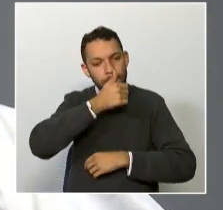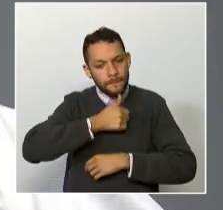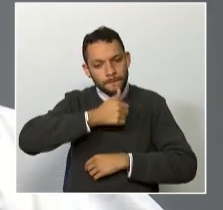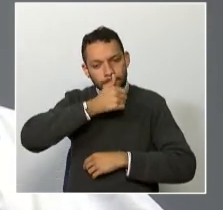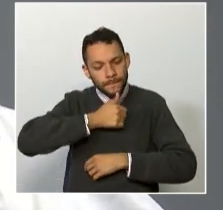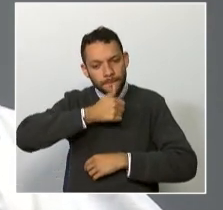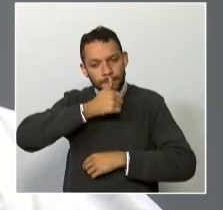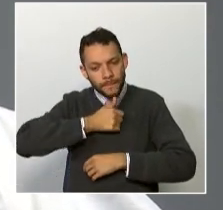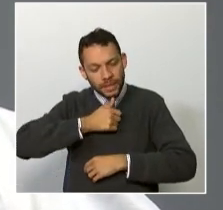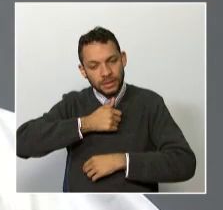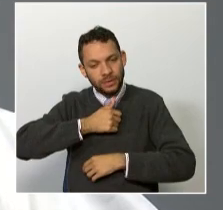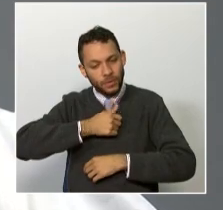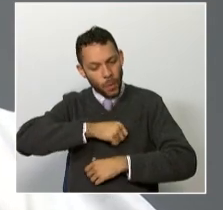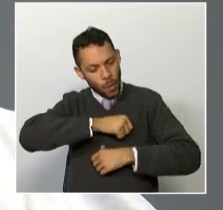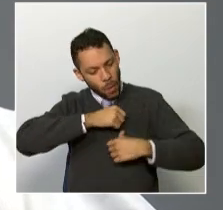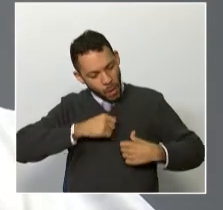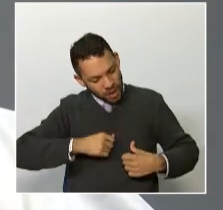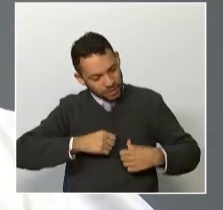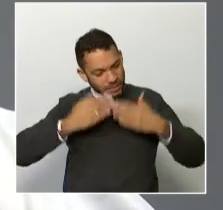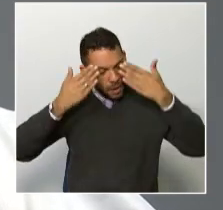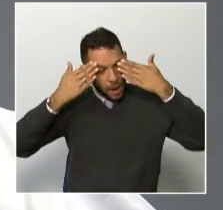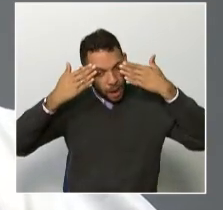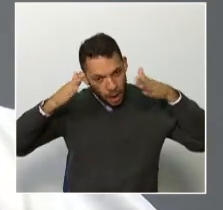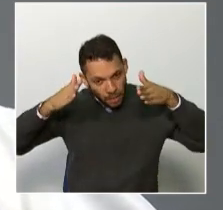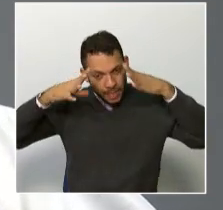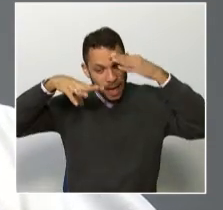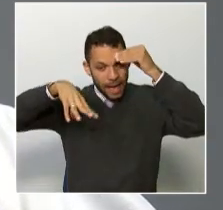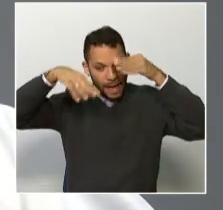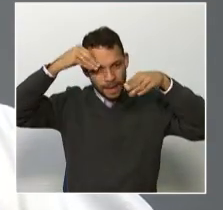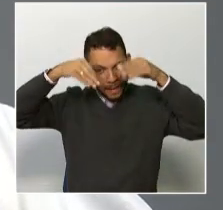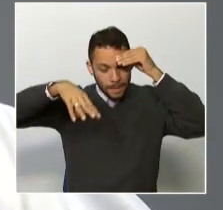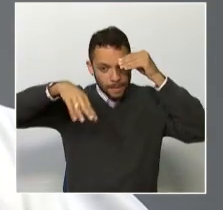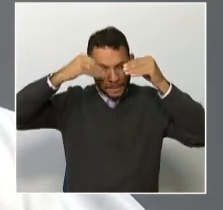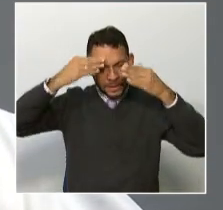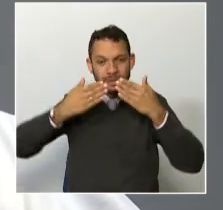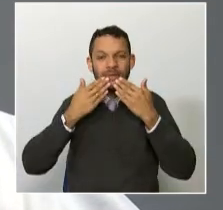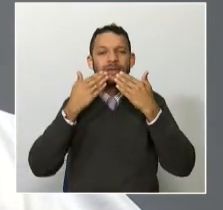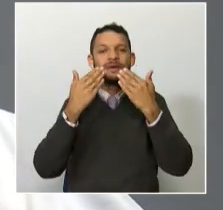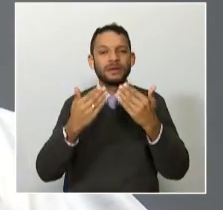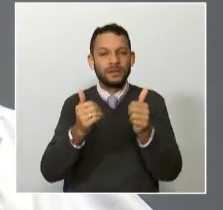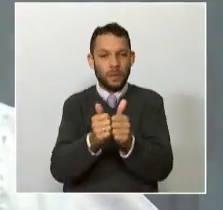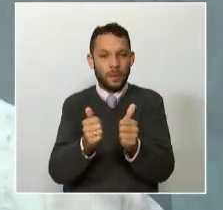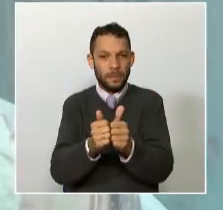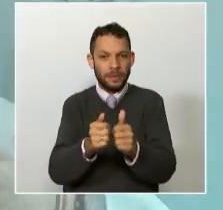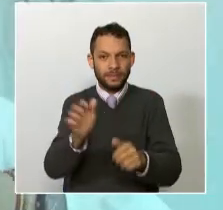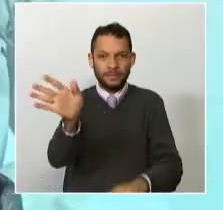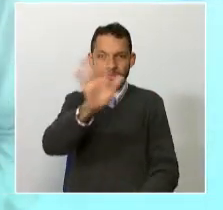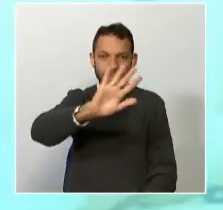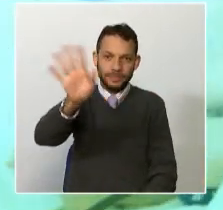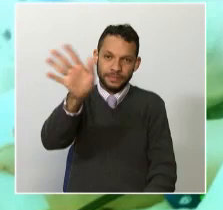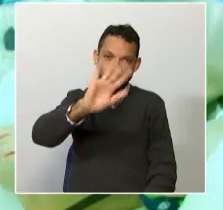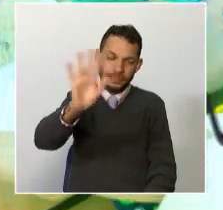paciencia y abrir sus corazones y cerebros para este conocimiento. Muchas gracias por estar con nosotros.